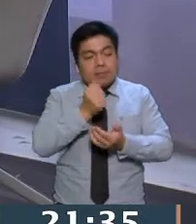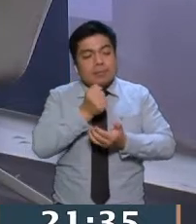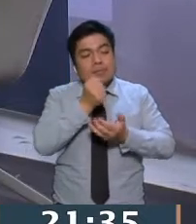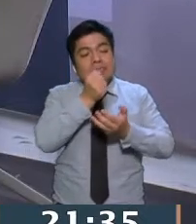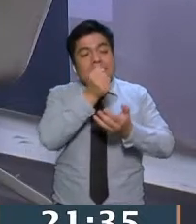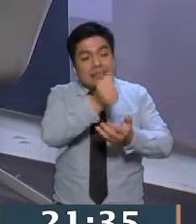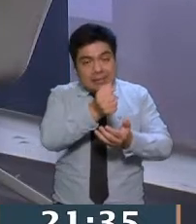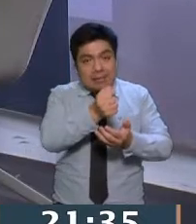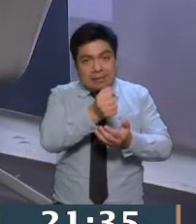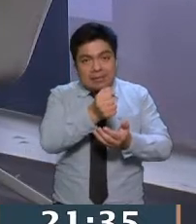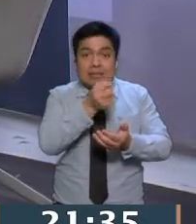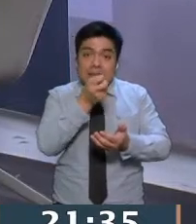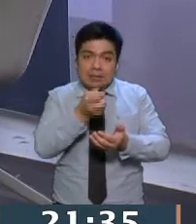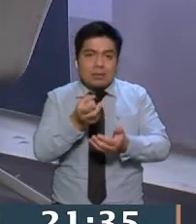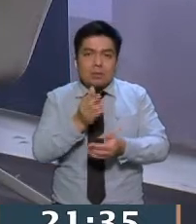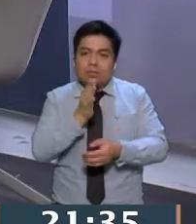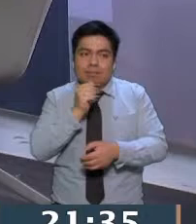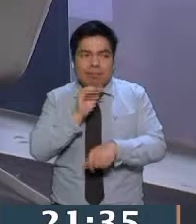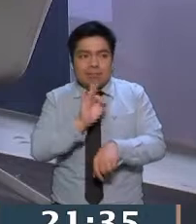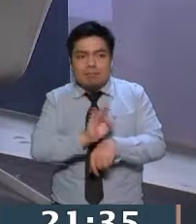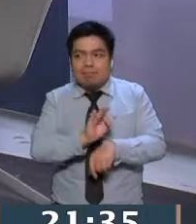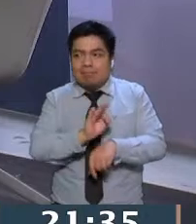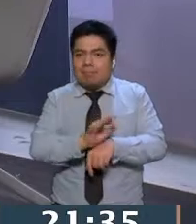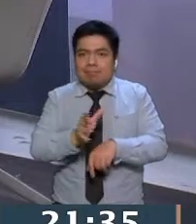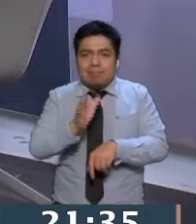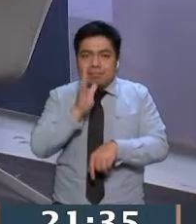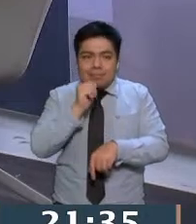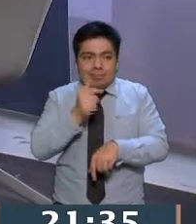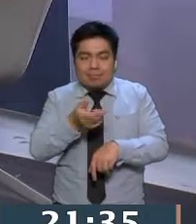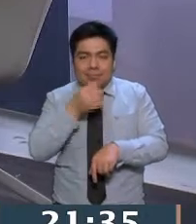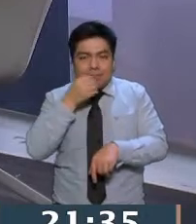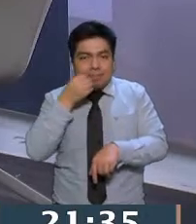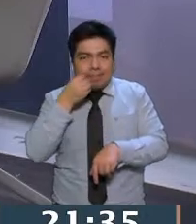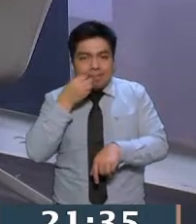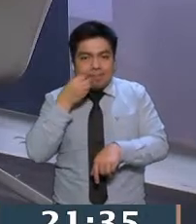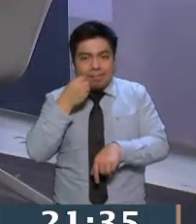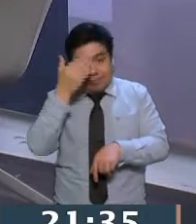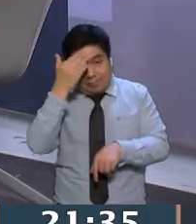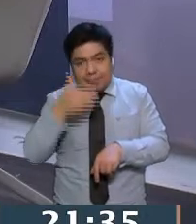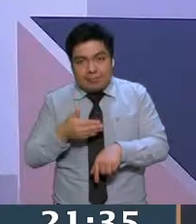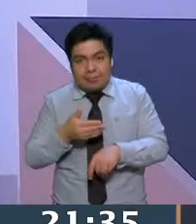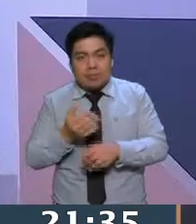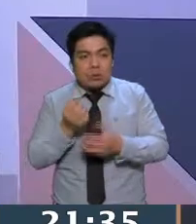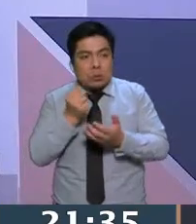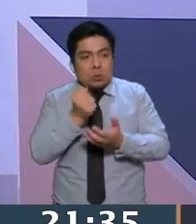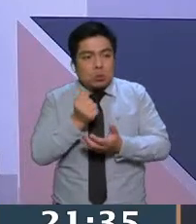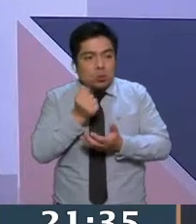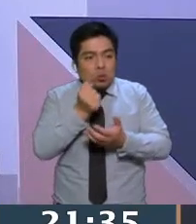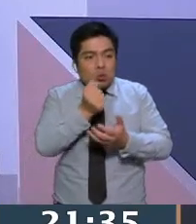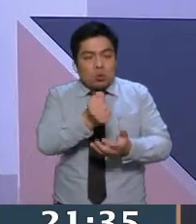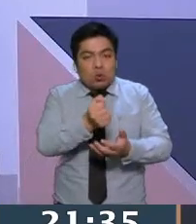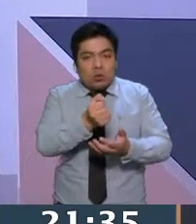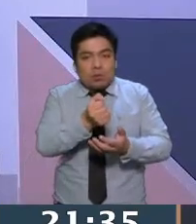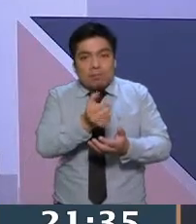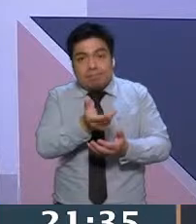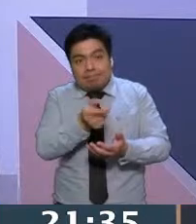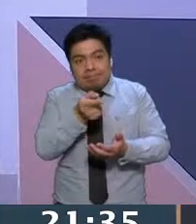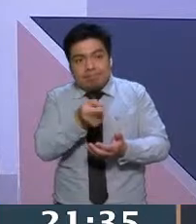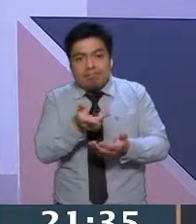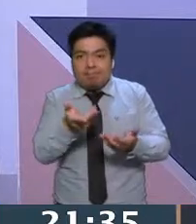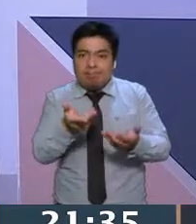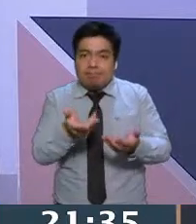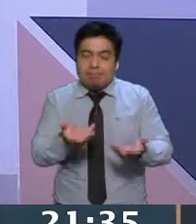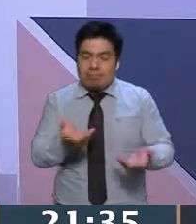casi indefendible. Es casi indefendible porque, bueno, todo el mundo estamos conscientes de que es una fuente de un recurso que es realmente